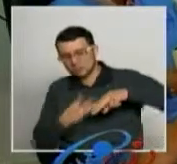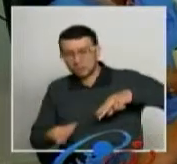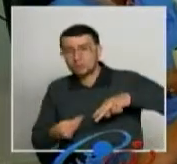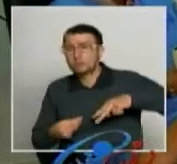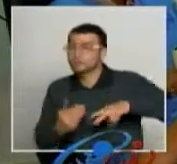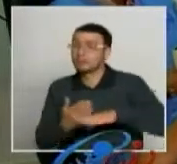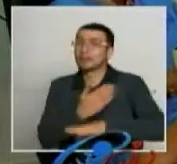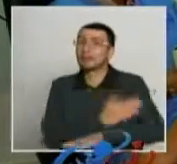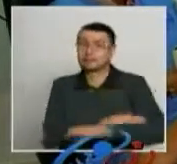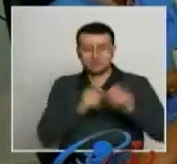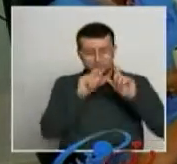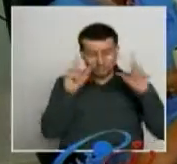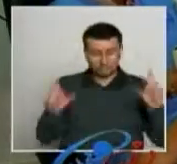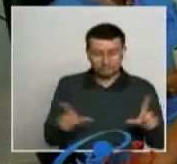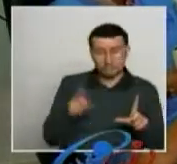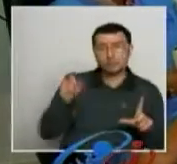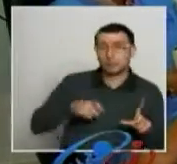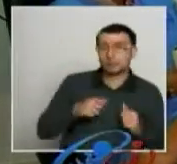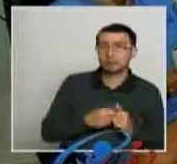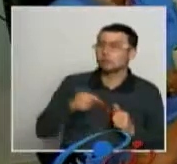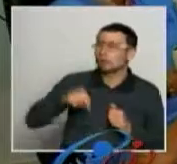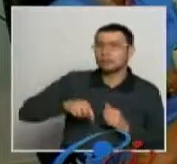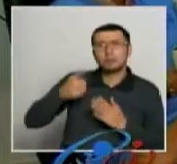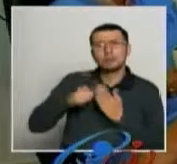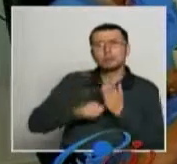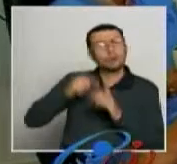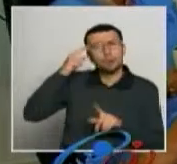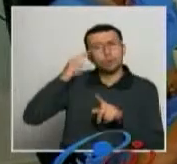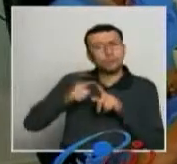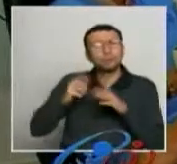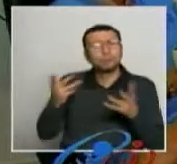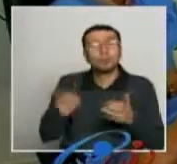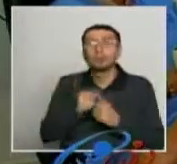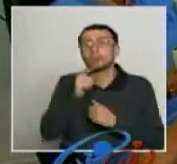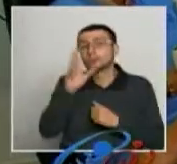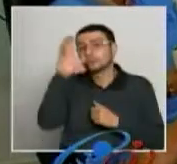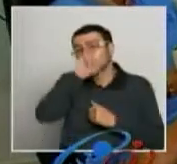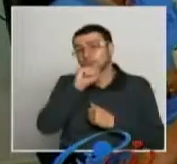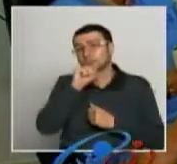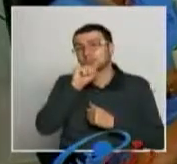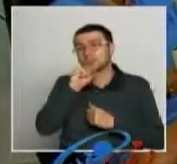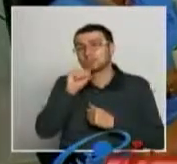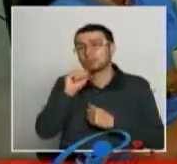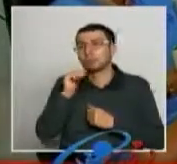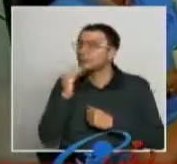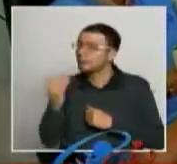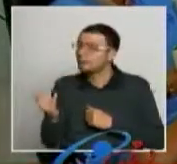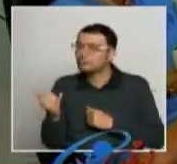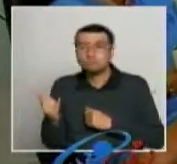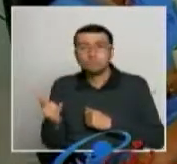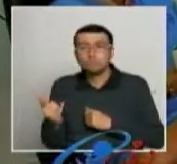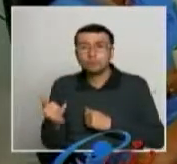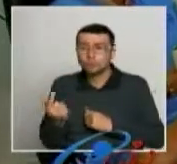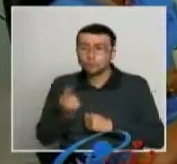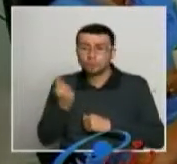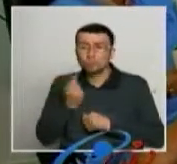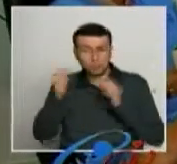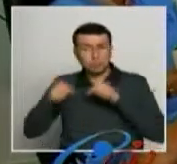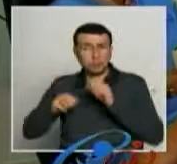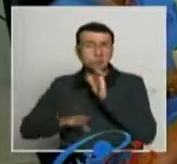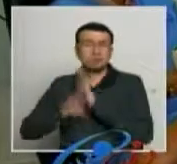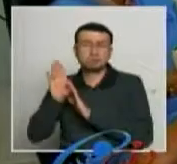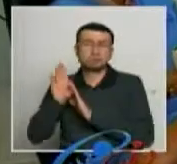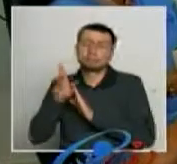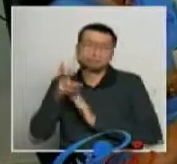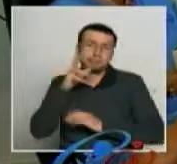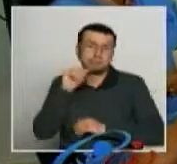diagnóstico? La finalidad hoy de este programa es que ustedes se den cuenta que una sola golondrina no hace verano,